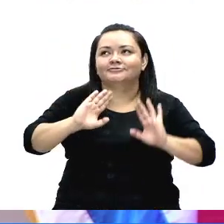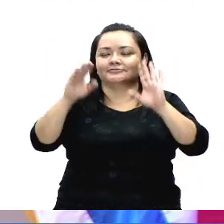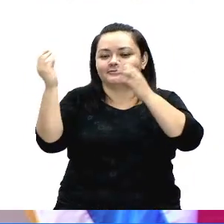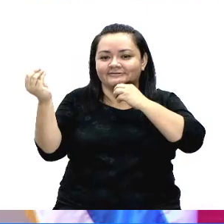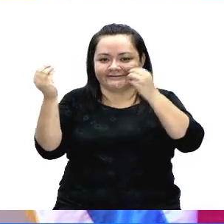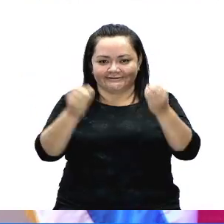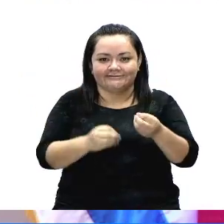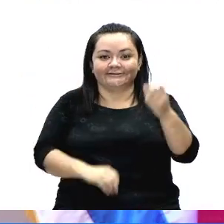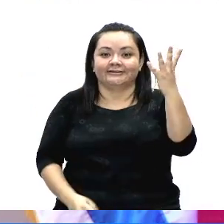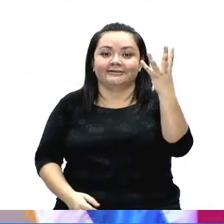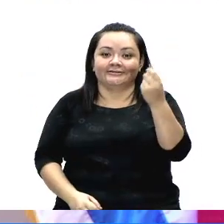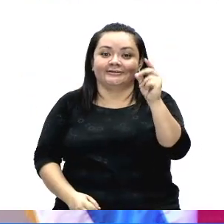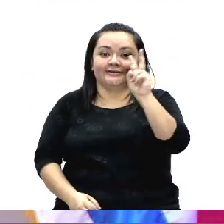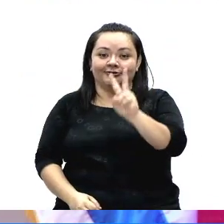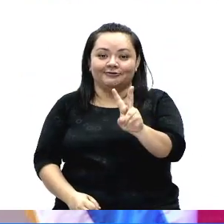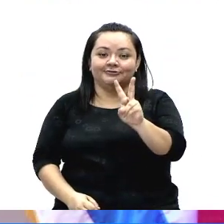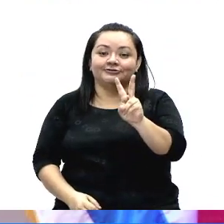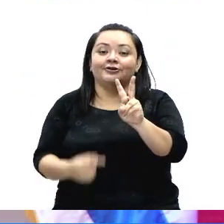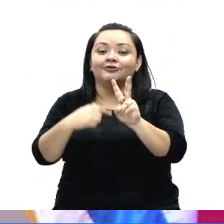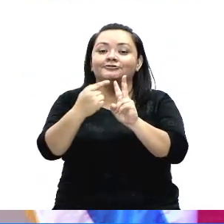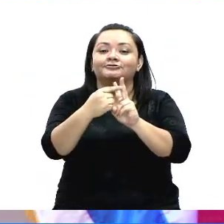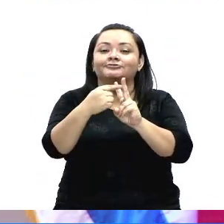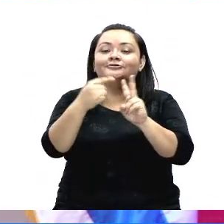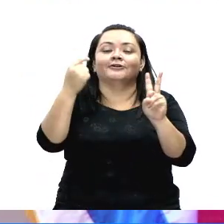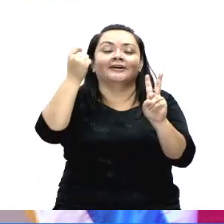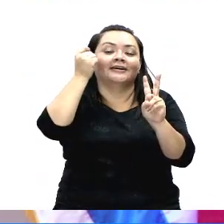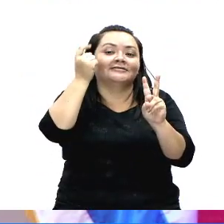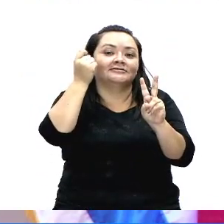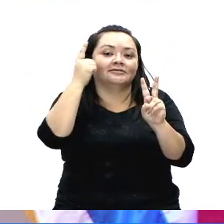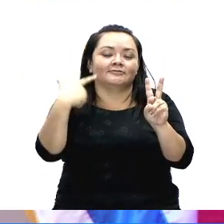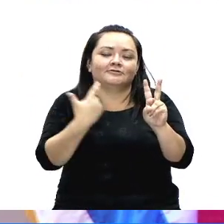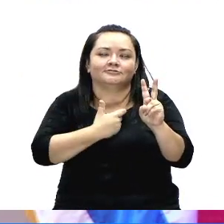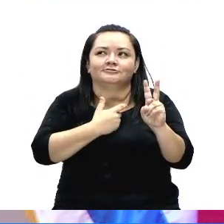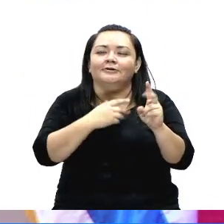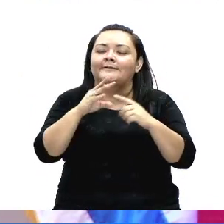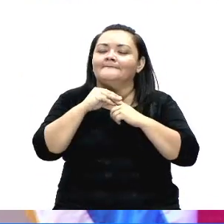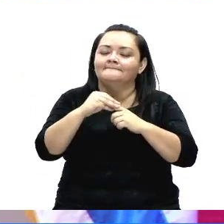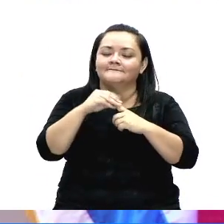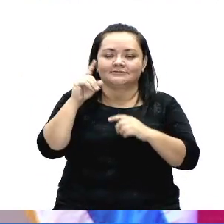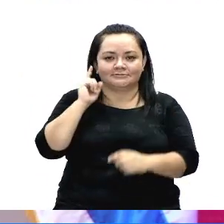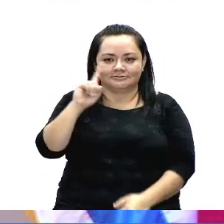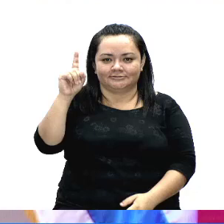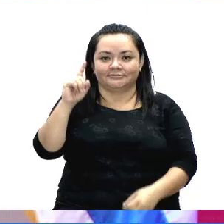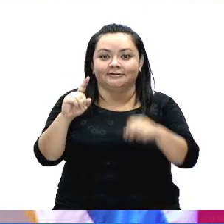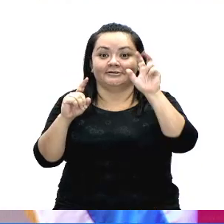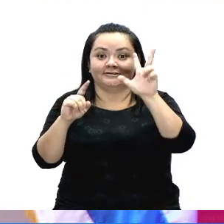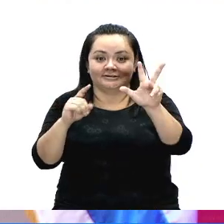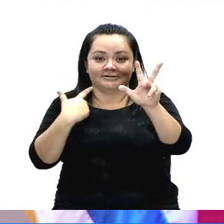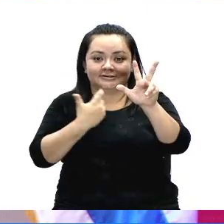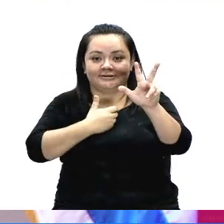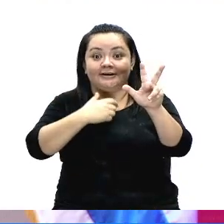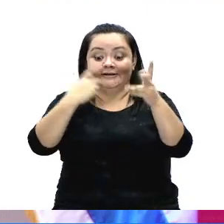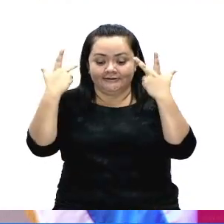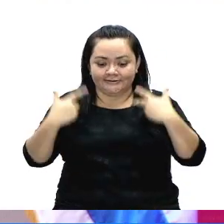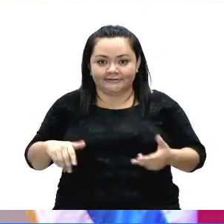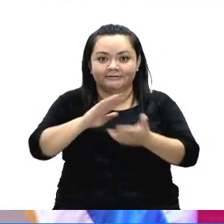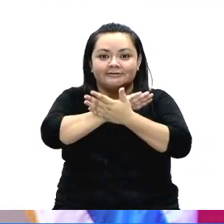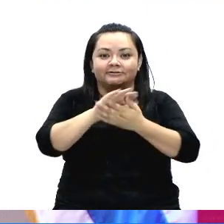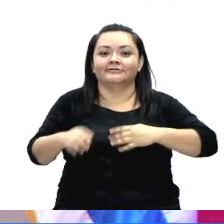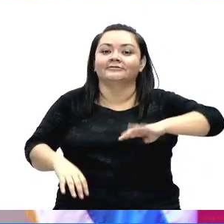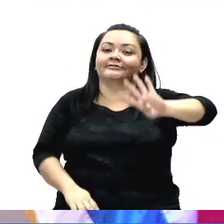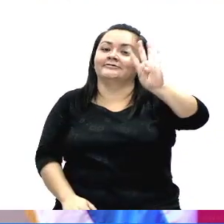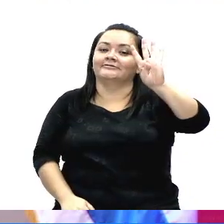hecho número dos le dije para que entendamos que él es que nosotros somos es especial tesoro número tres para que nos santifique moss número